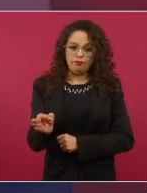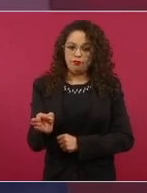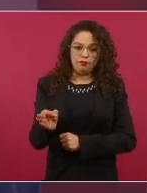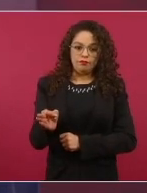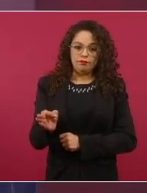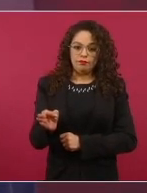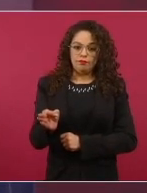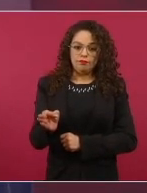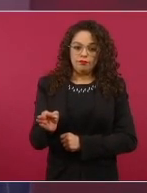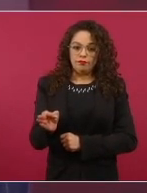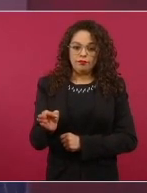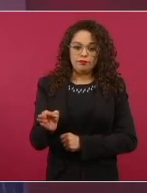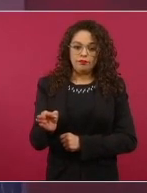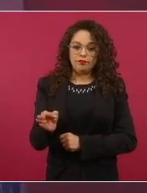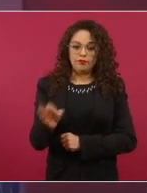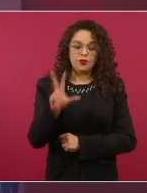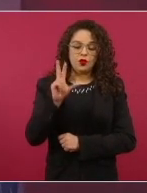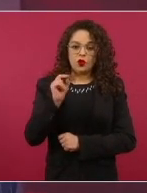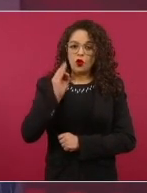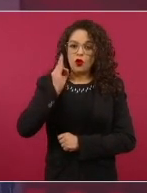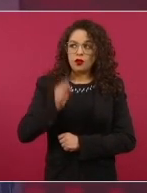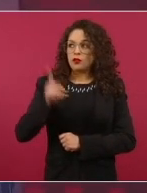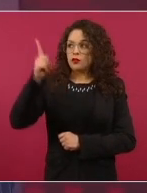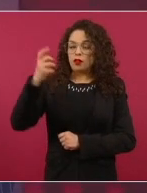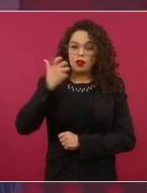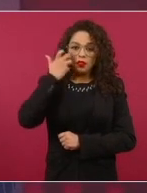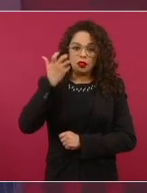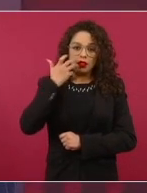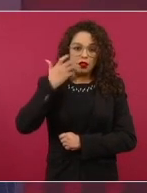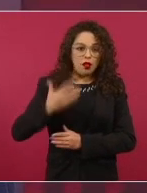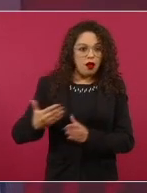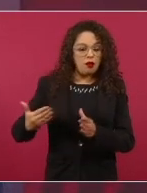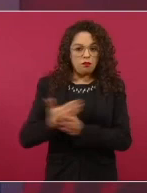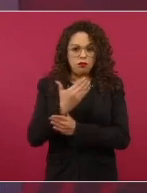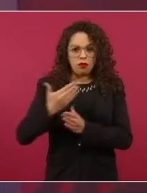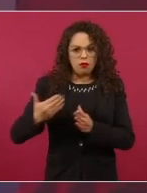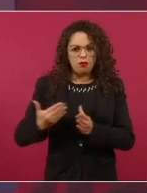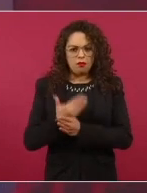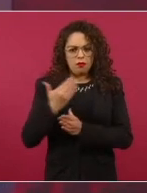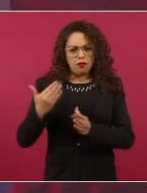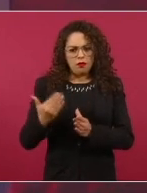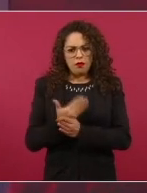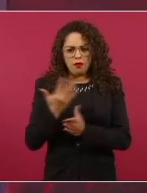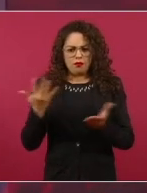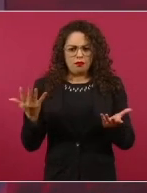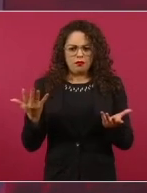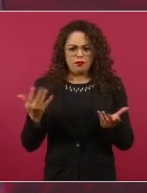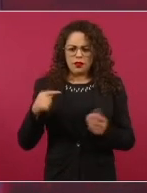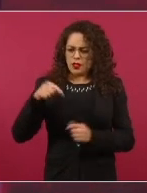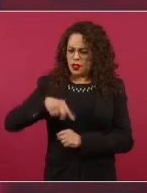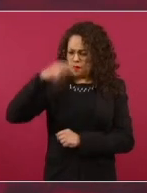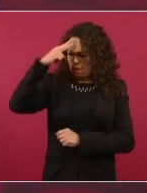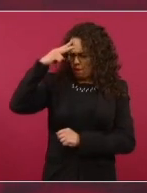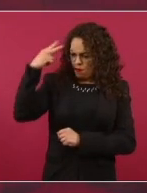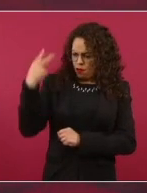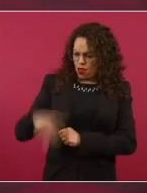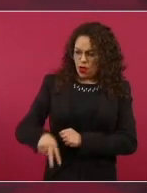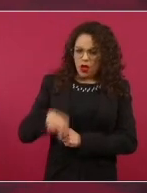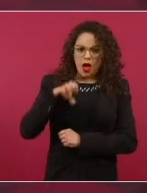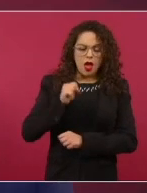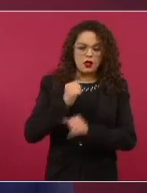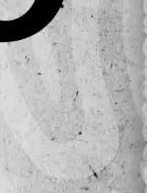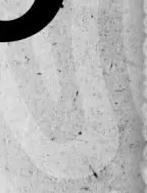pretensiones de intervencionismo. México es un país independiente,